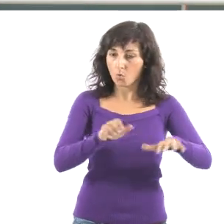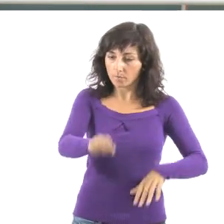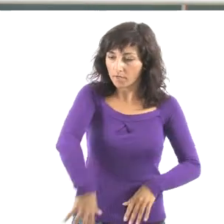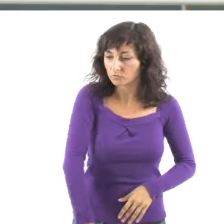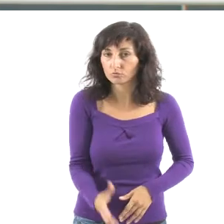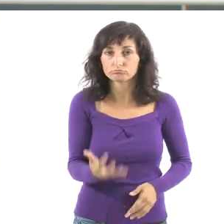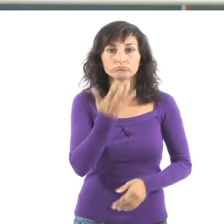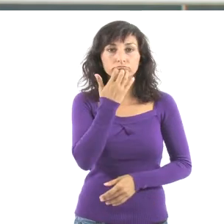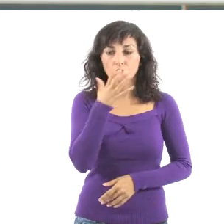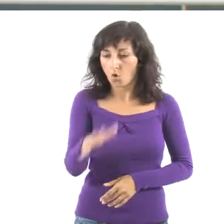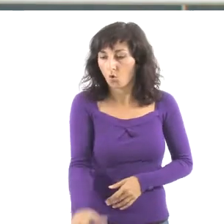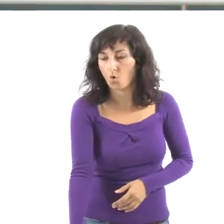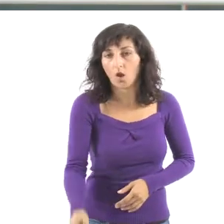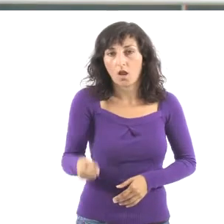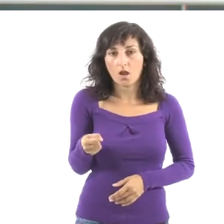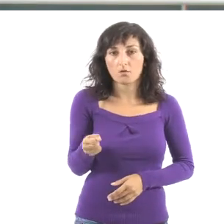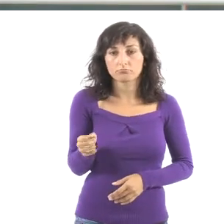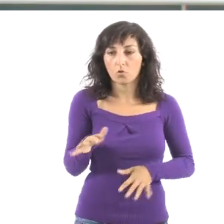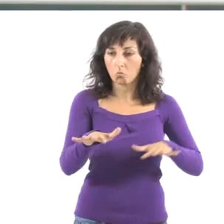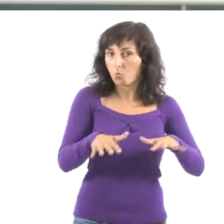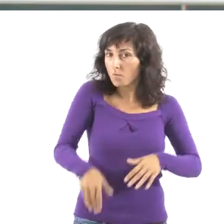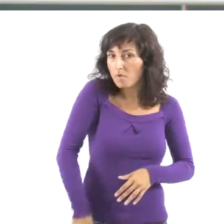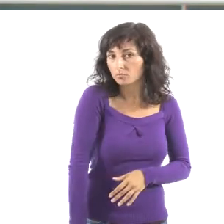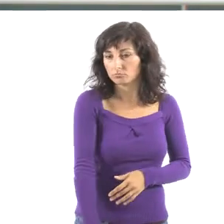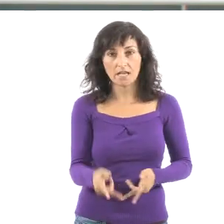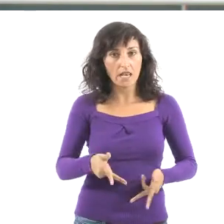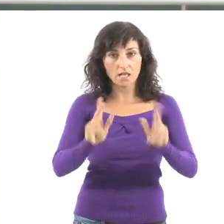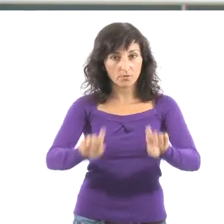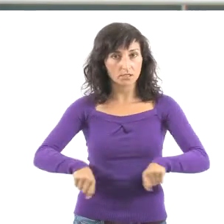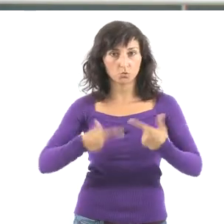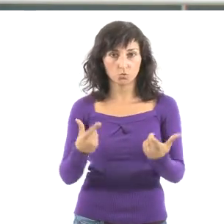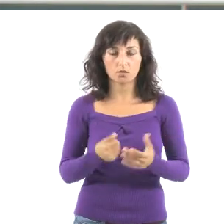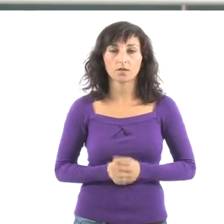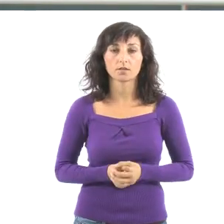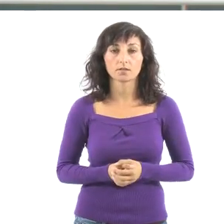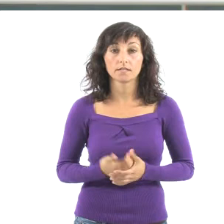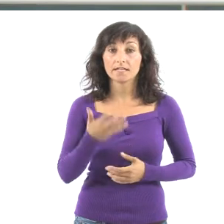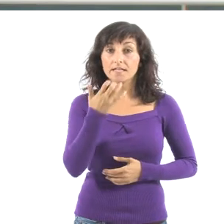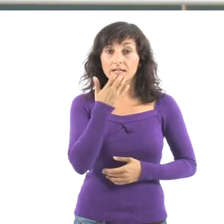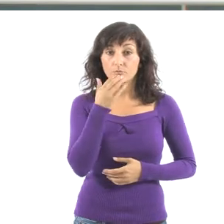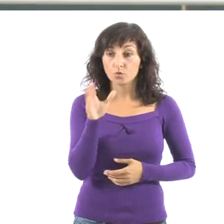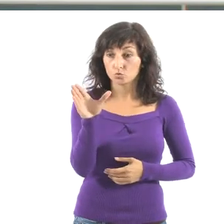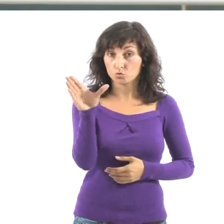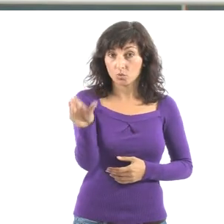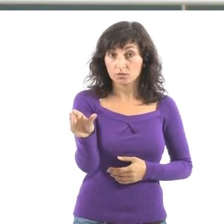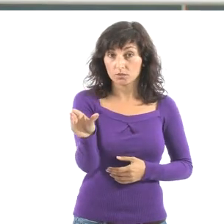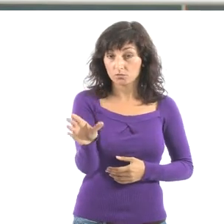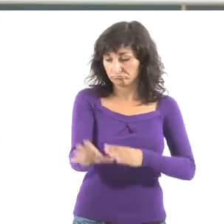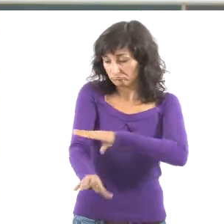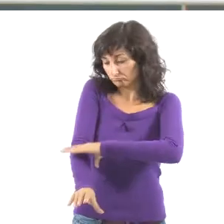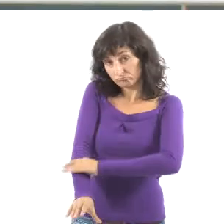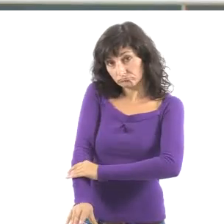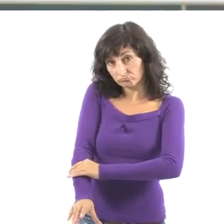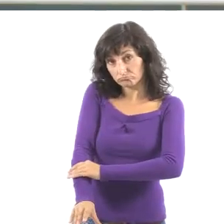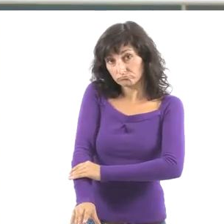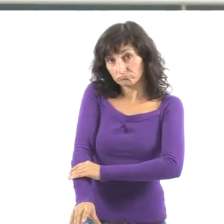poder llevar elementos de carga sin que ello le impida dicha movilidad. Si la sujeción se realizara en un segmento anterior